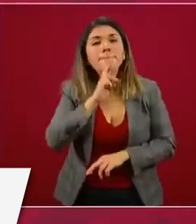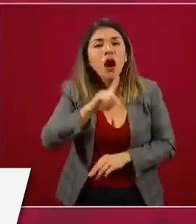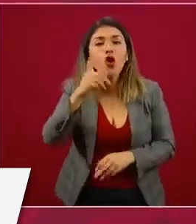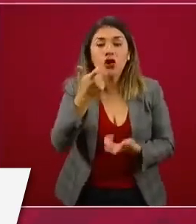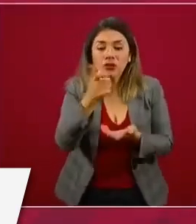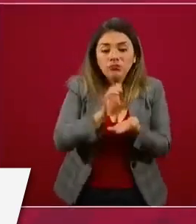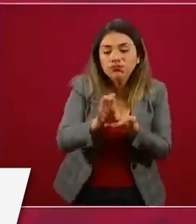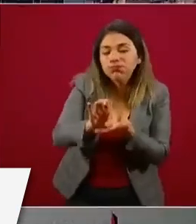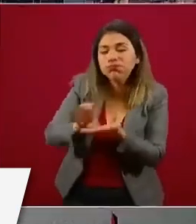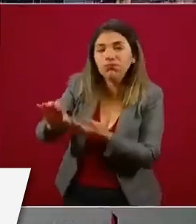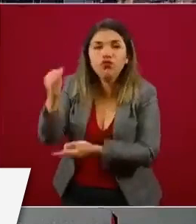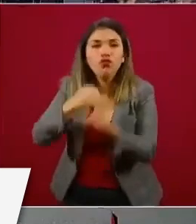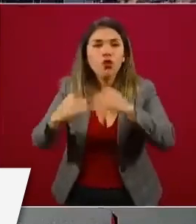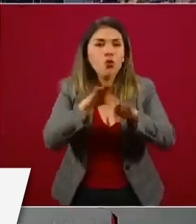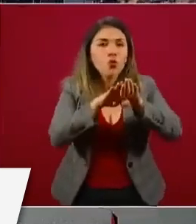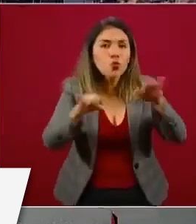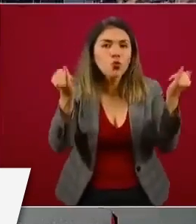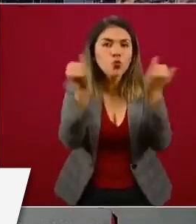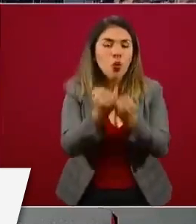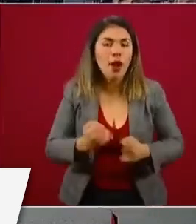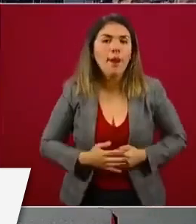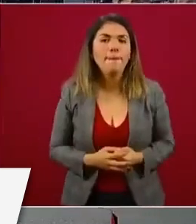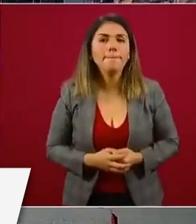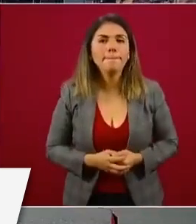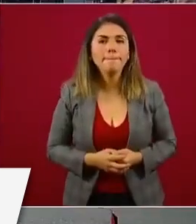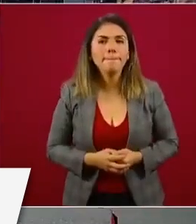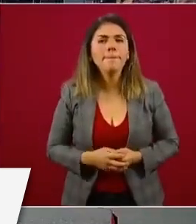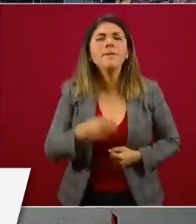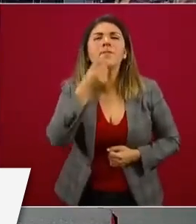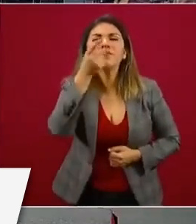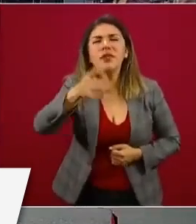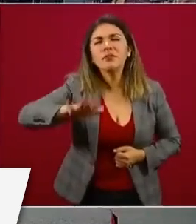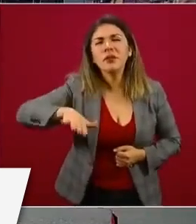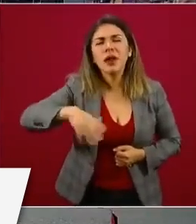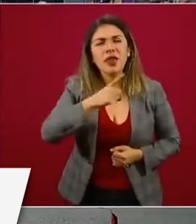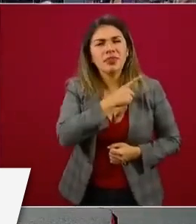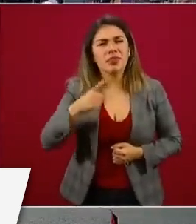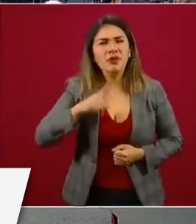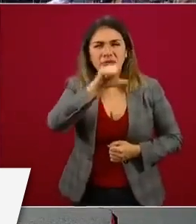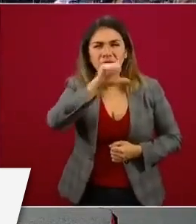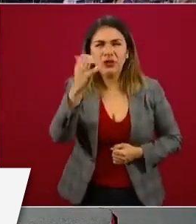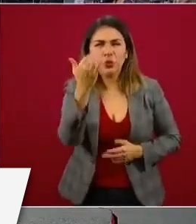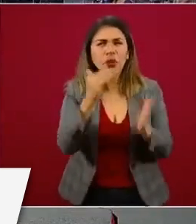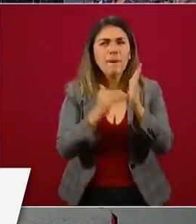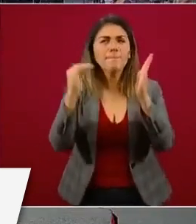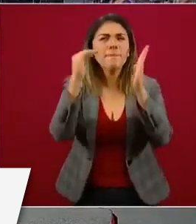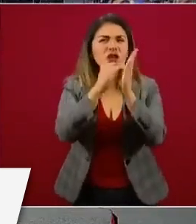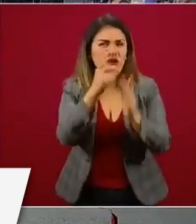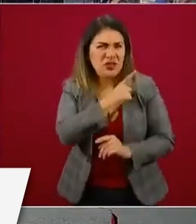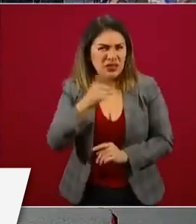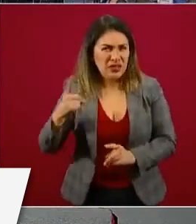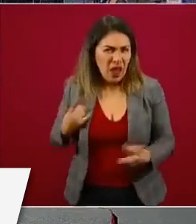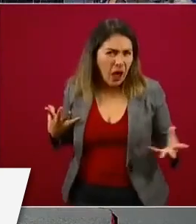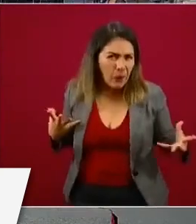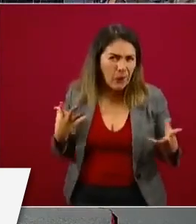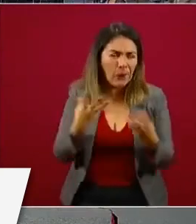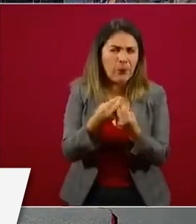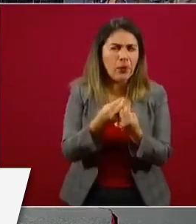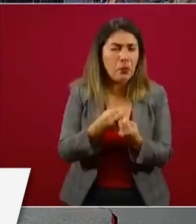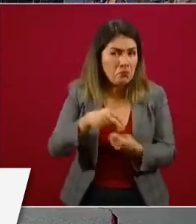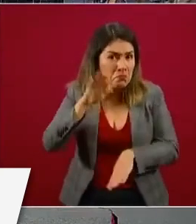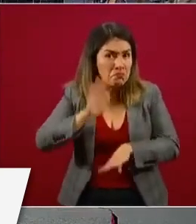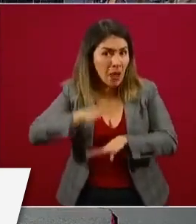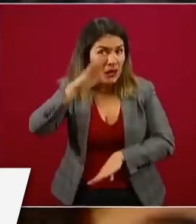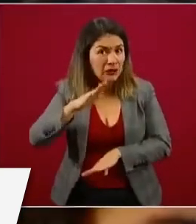riqueza total que se tiene además de los 750 millones que nos comenta cuanto más se prevé de dar